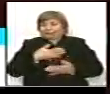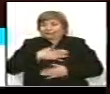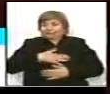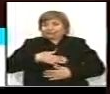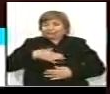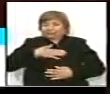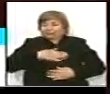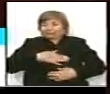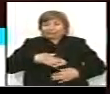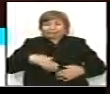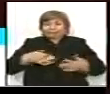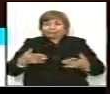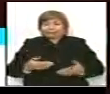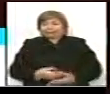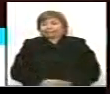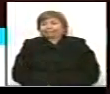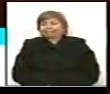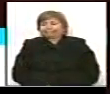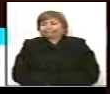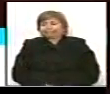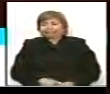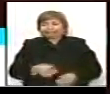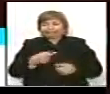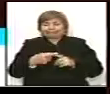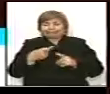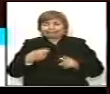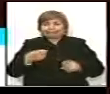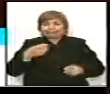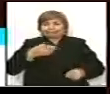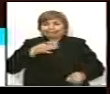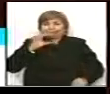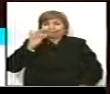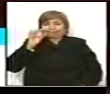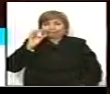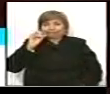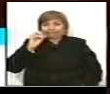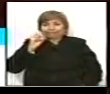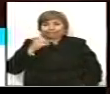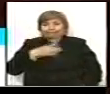disfrutar, y desde los 80 años,